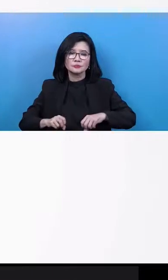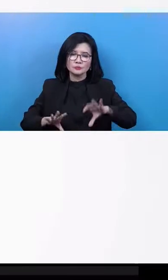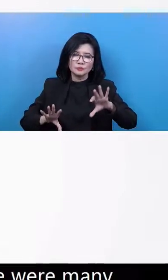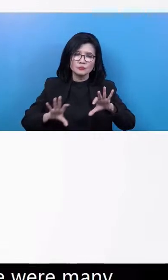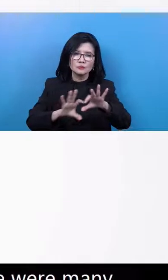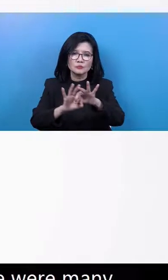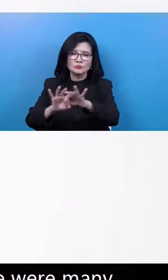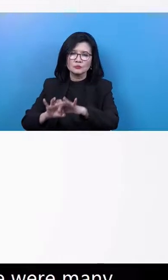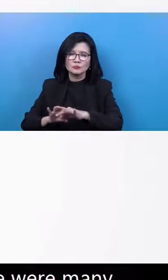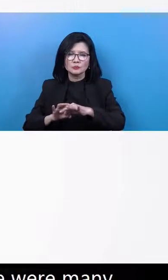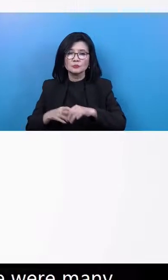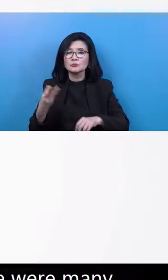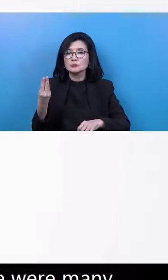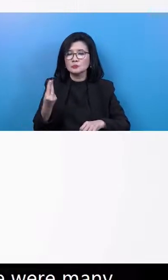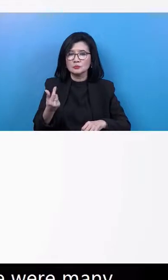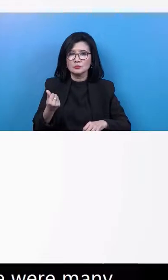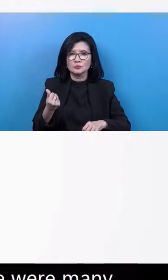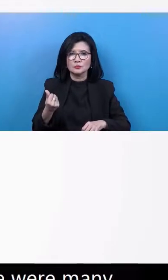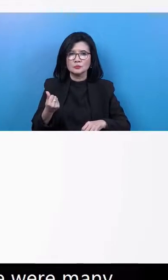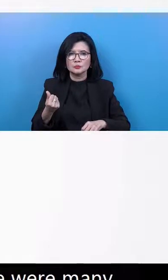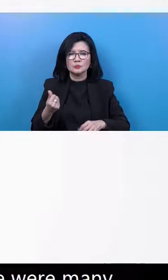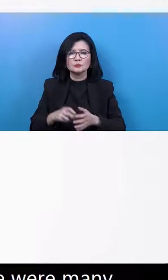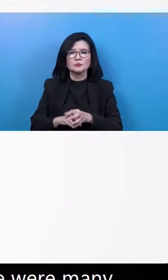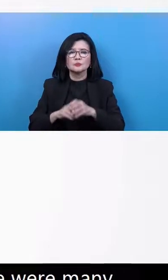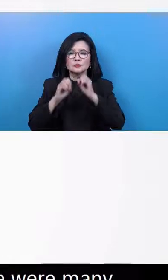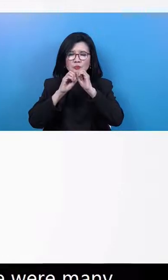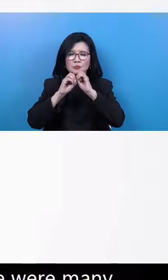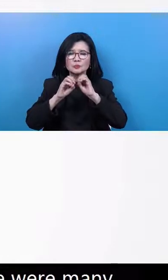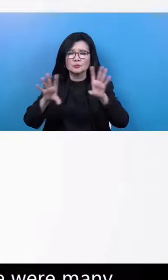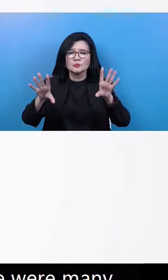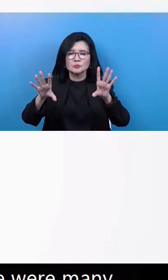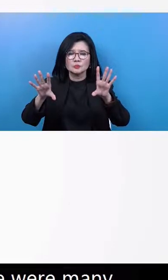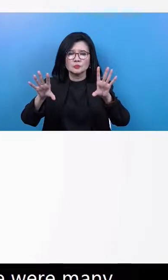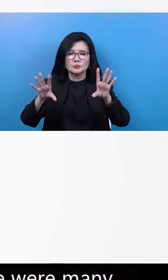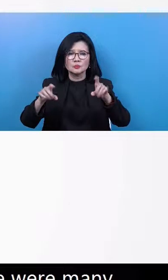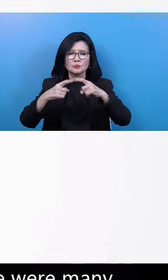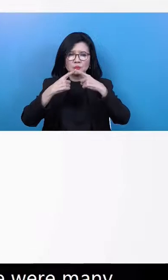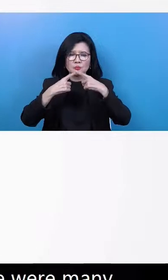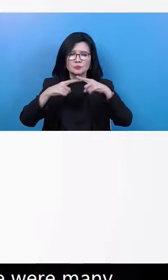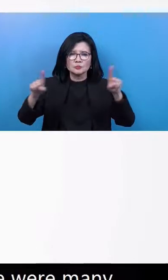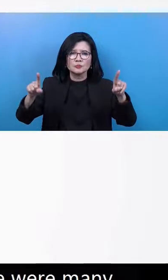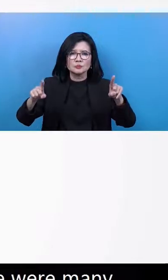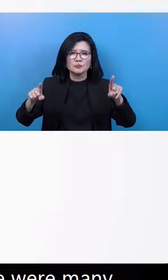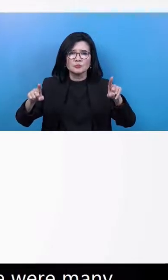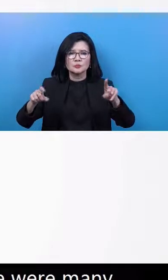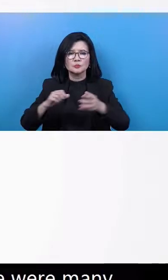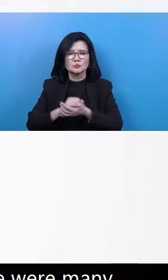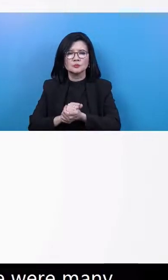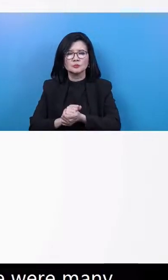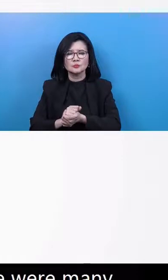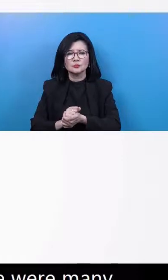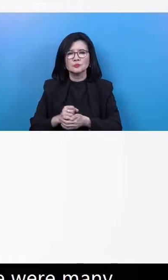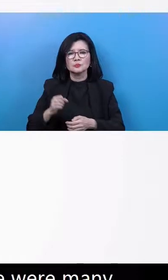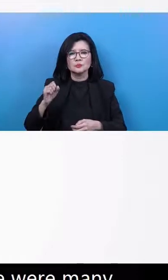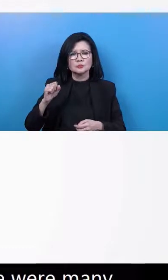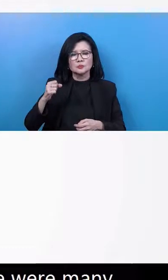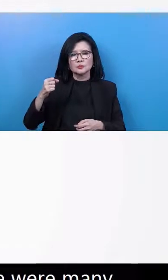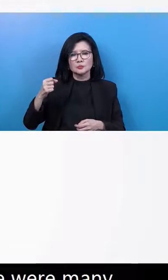del PIB y al mismo tiempo aumentar el empleo de la economía. Esa combinación es una combinación